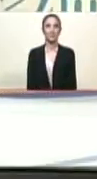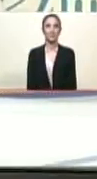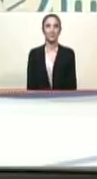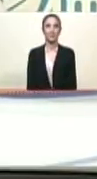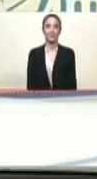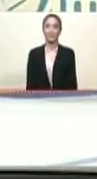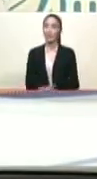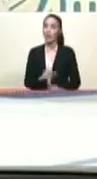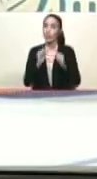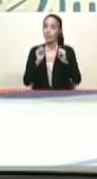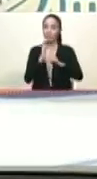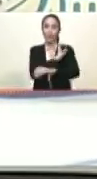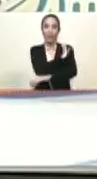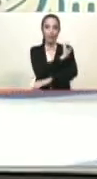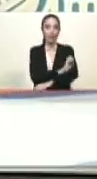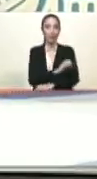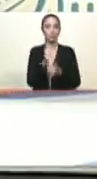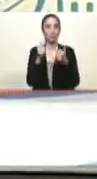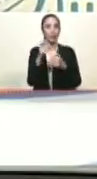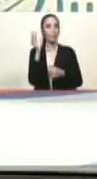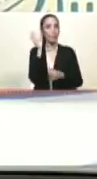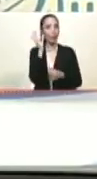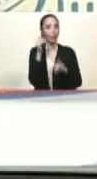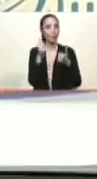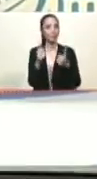¿Qué energía tiene Jemmy, vale?